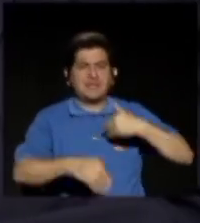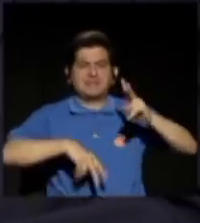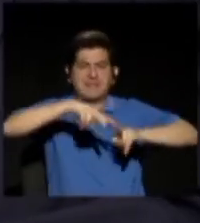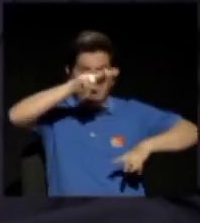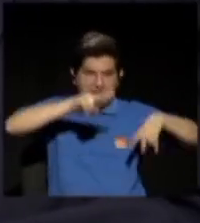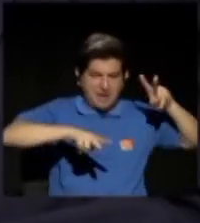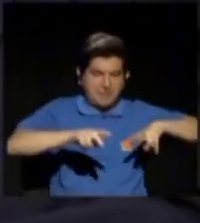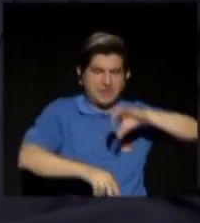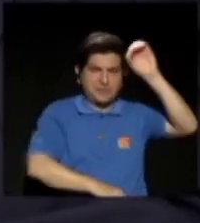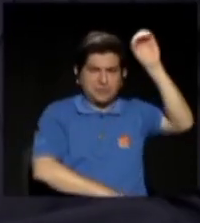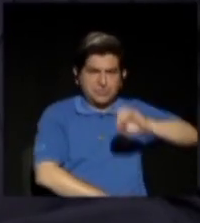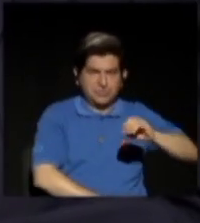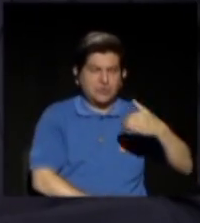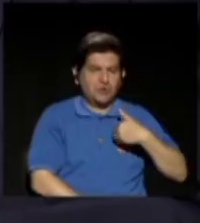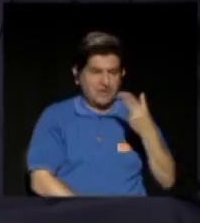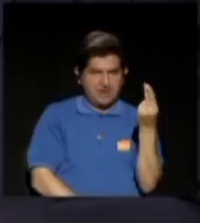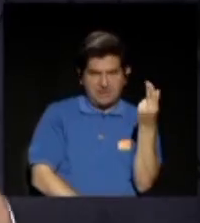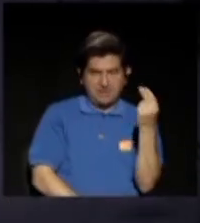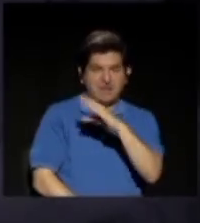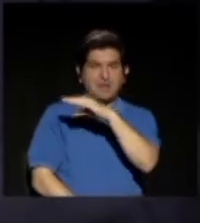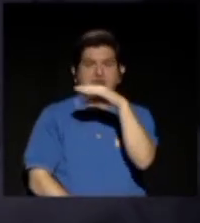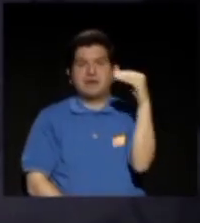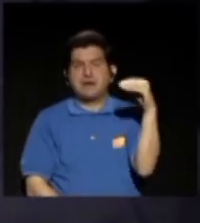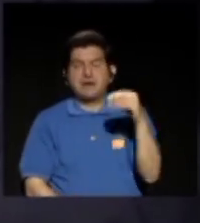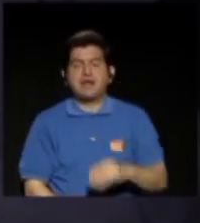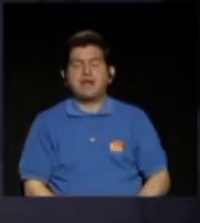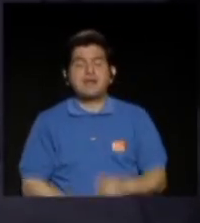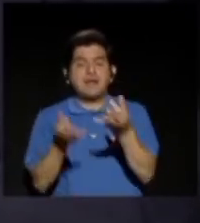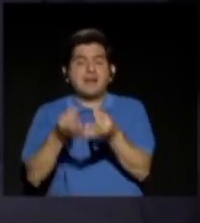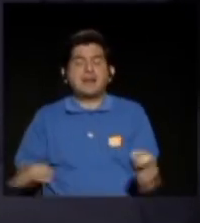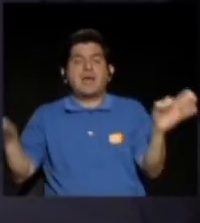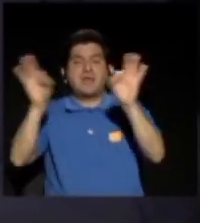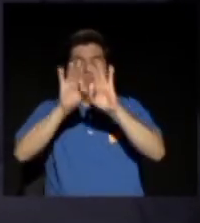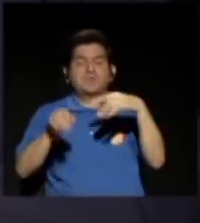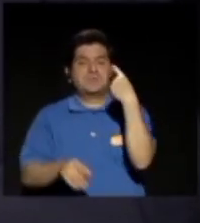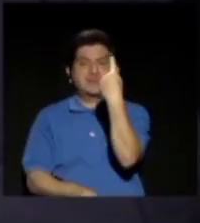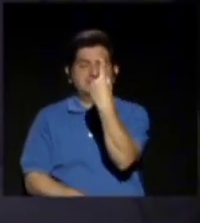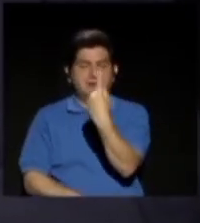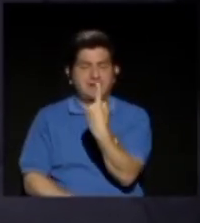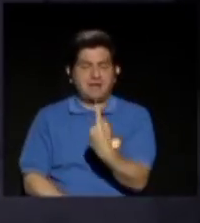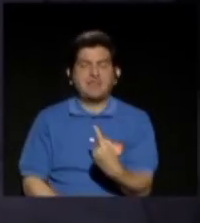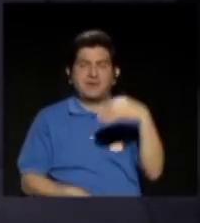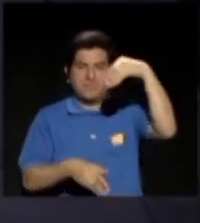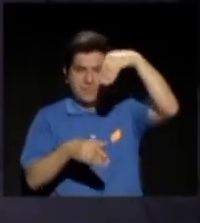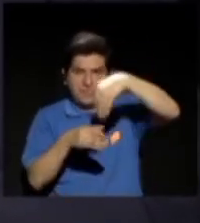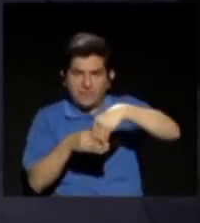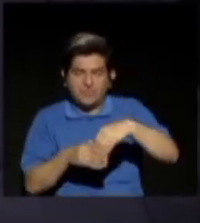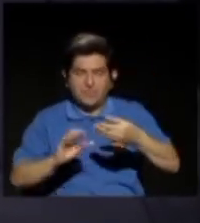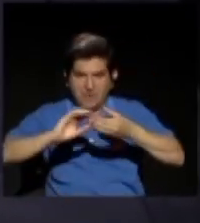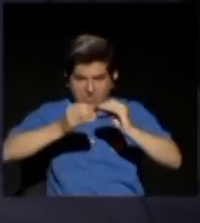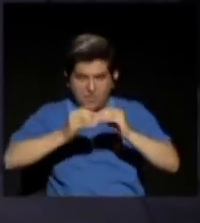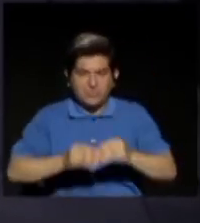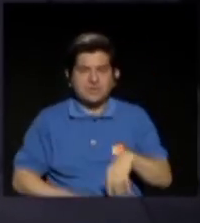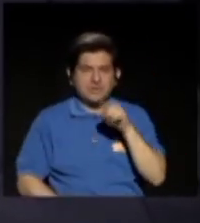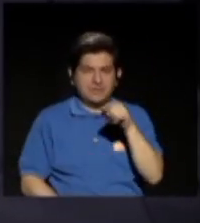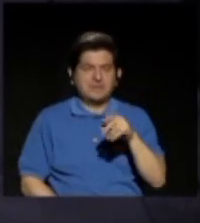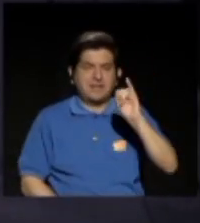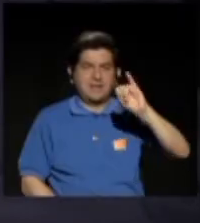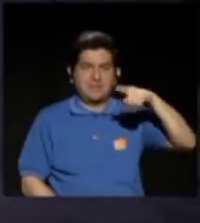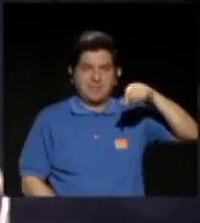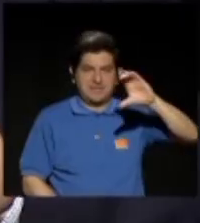variaciones porcentuales que se dan en los precios y las ponderaciones que tiene cada uno de ellos dentro del cálculo del índice.